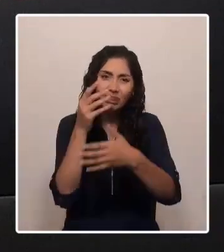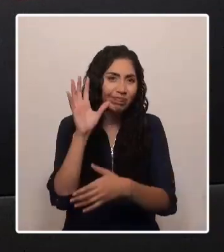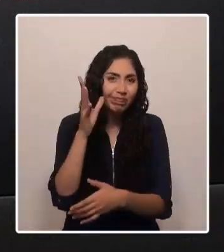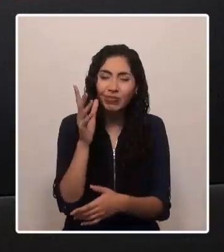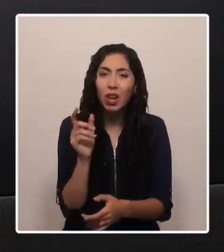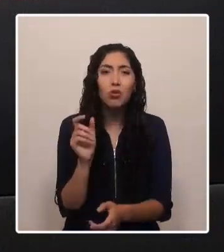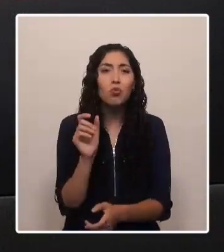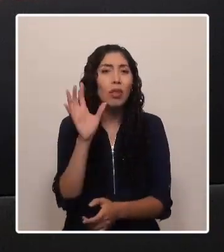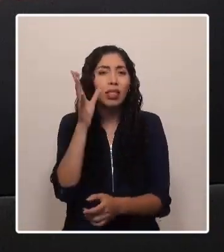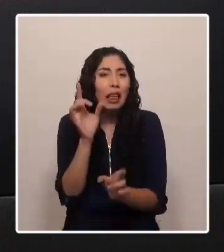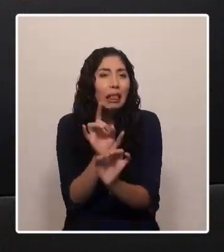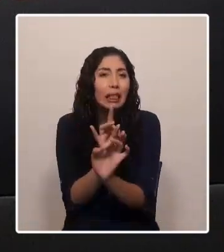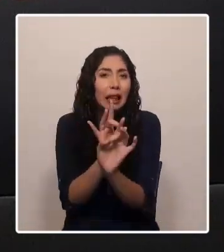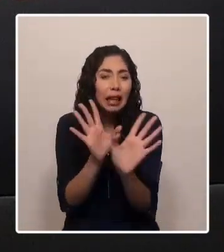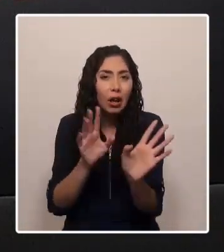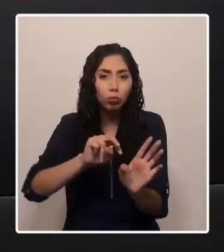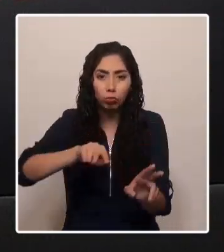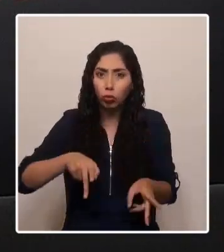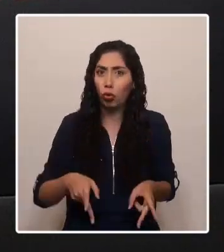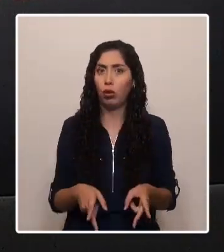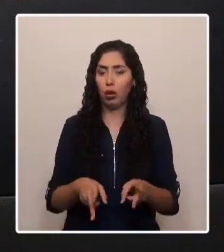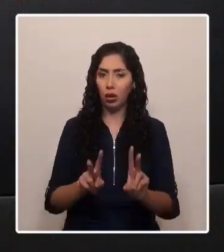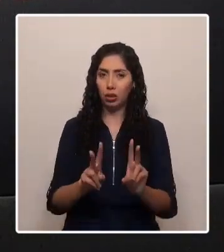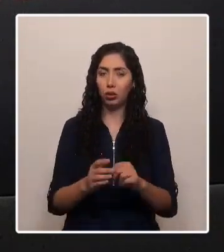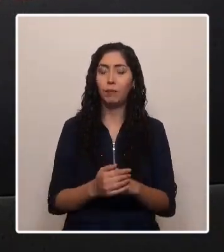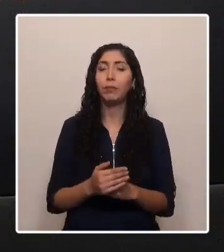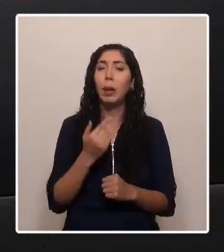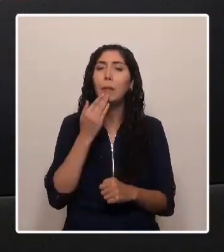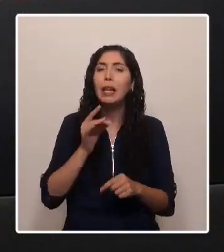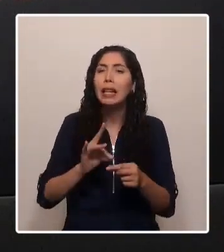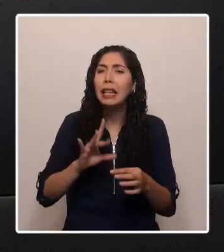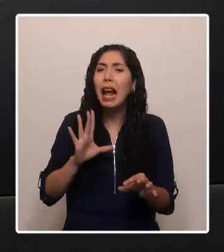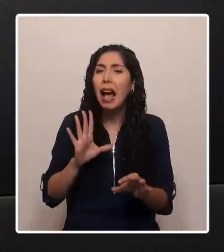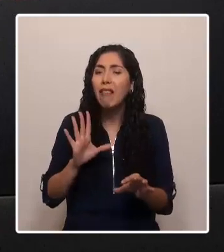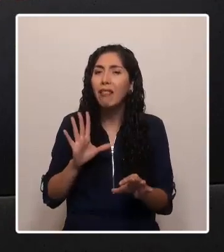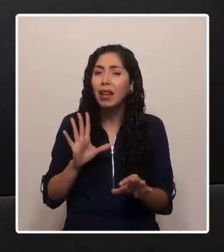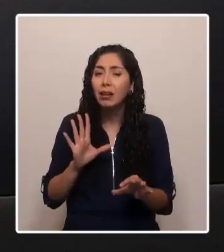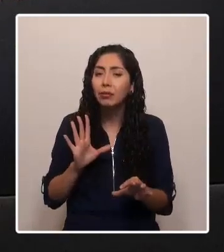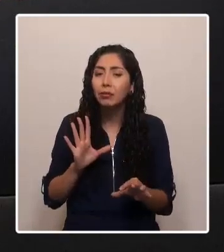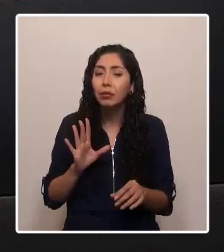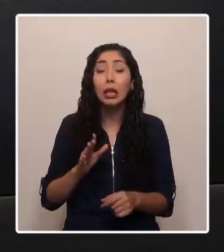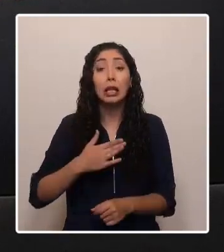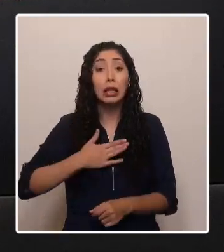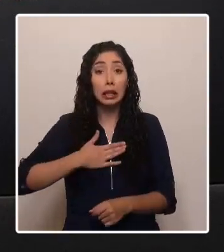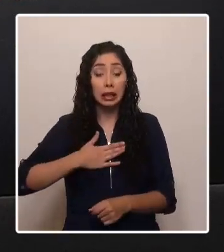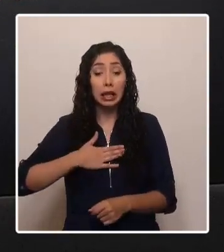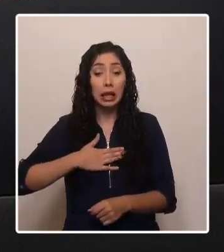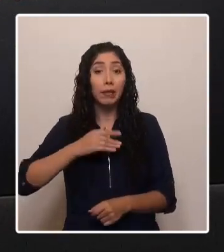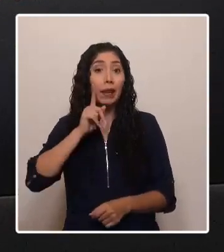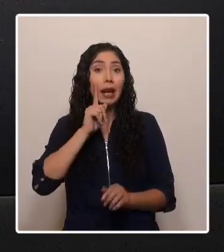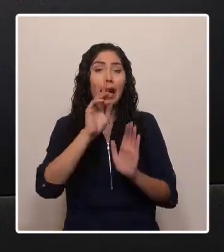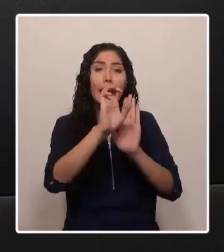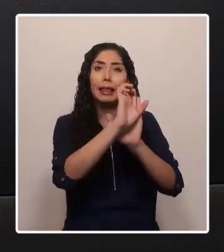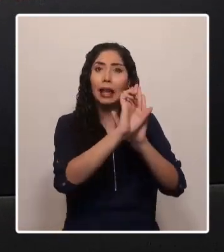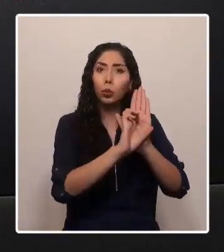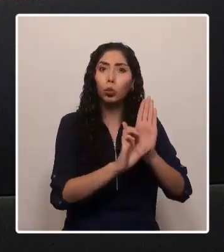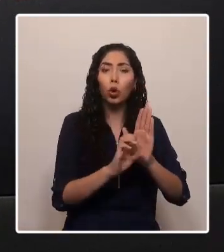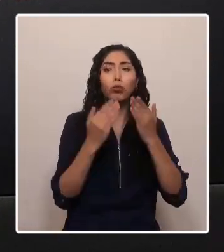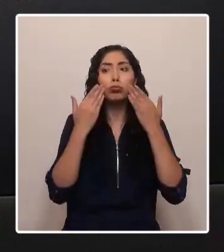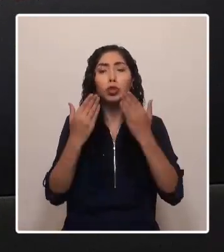y probablemente lo más grave, se insiste en establecer un estatuto privilegiado para ciertos grupos étnicos de la